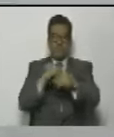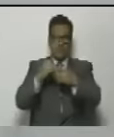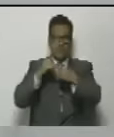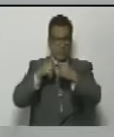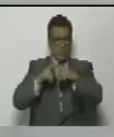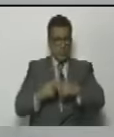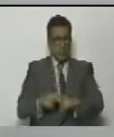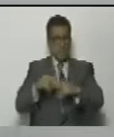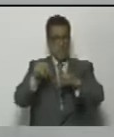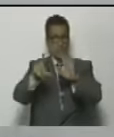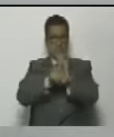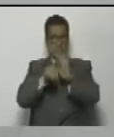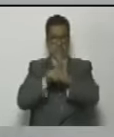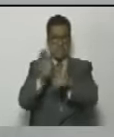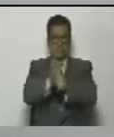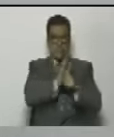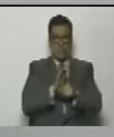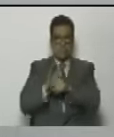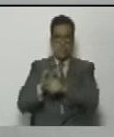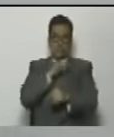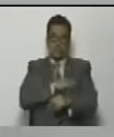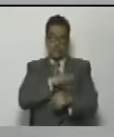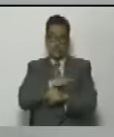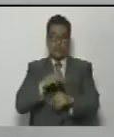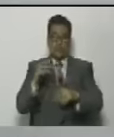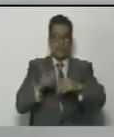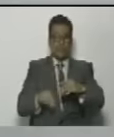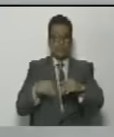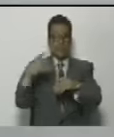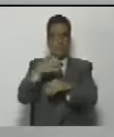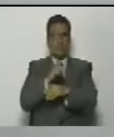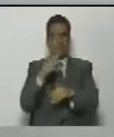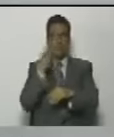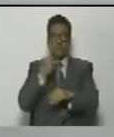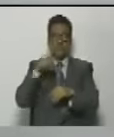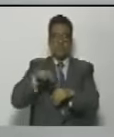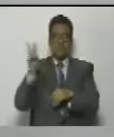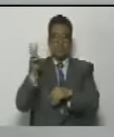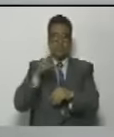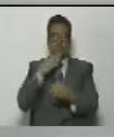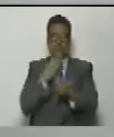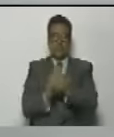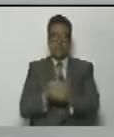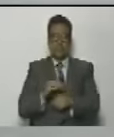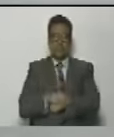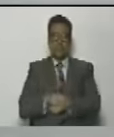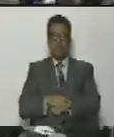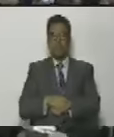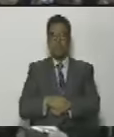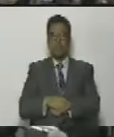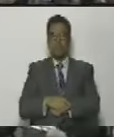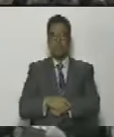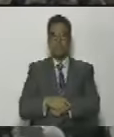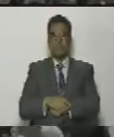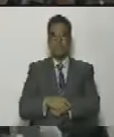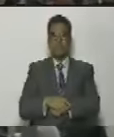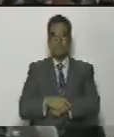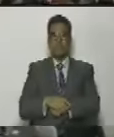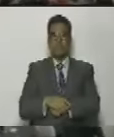instrumento legislativo que proteja esta gran misión conquistada por la juventud venezolana. Muchas gracias.